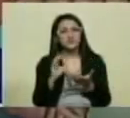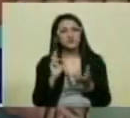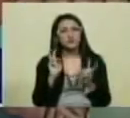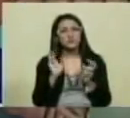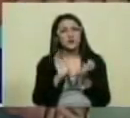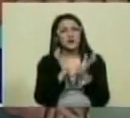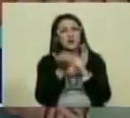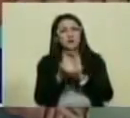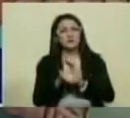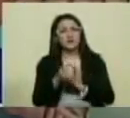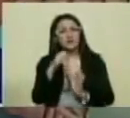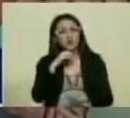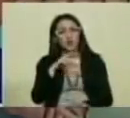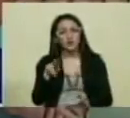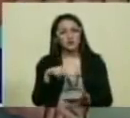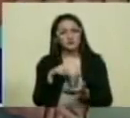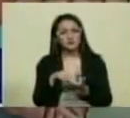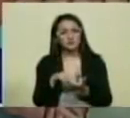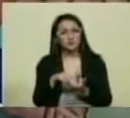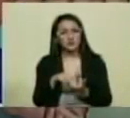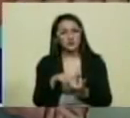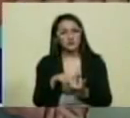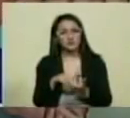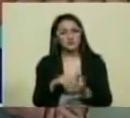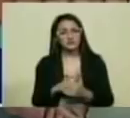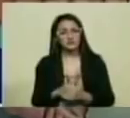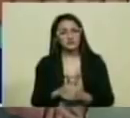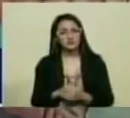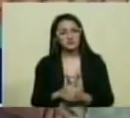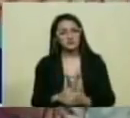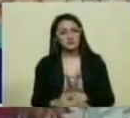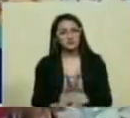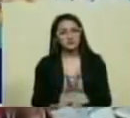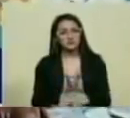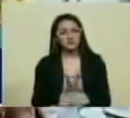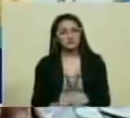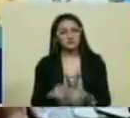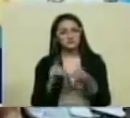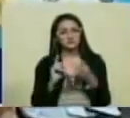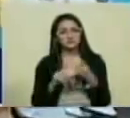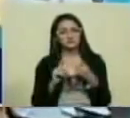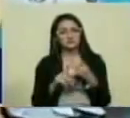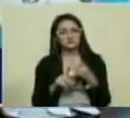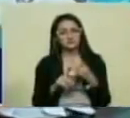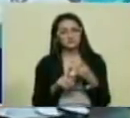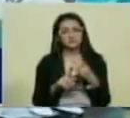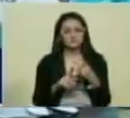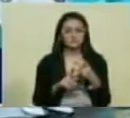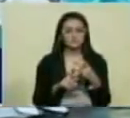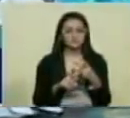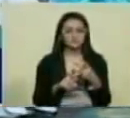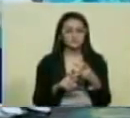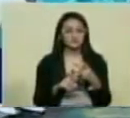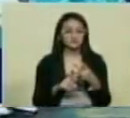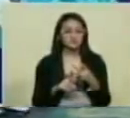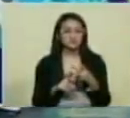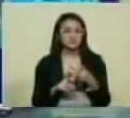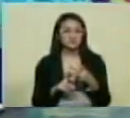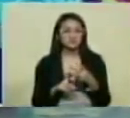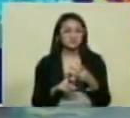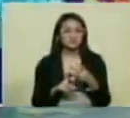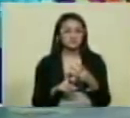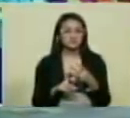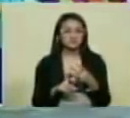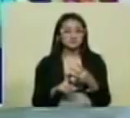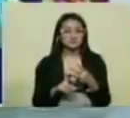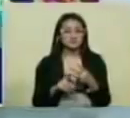historia nacional de América y universal. 3. Exhortar a la Academia Venezolana de la Lengua para